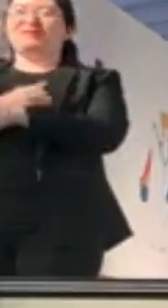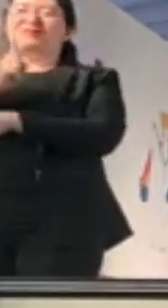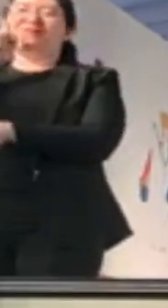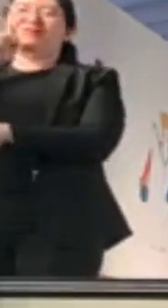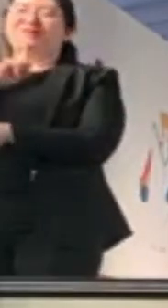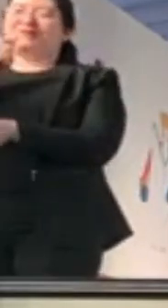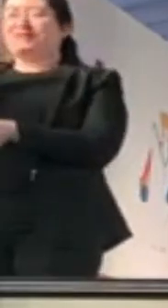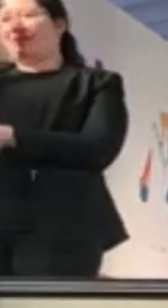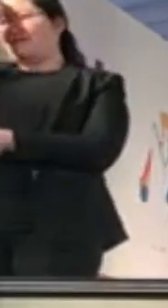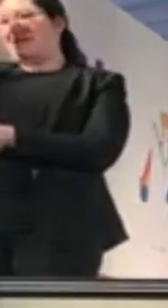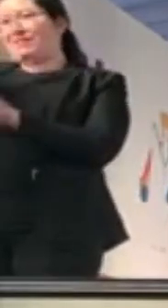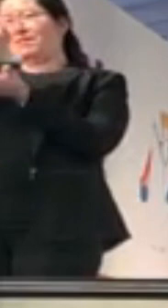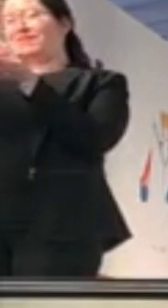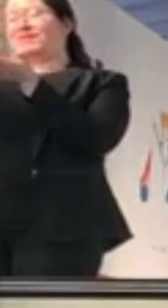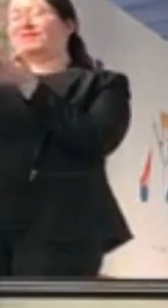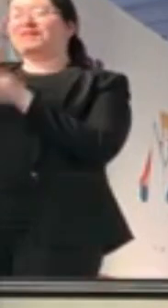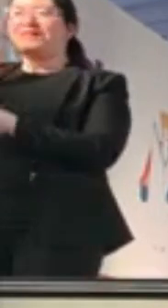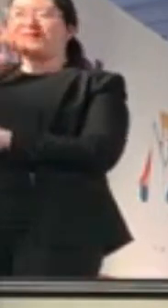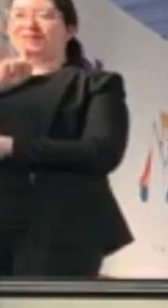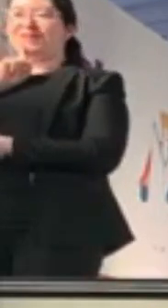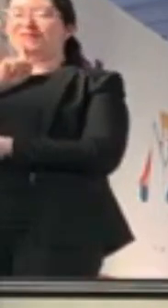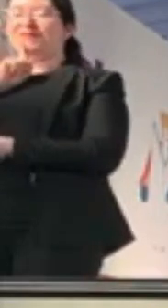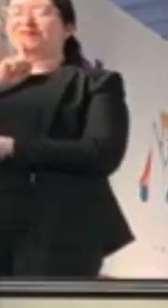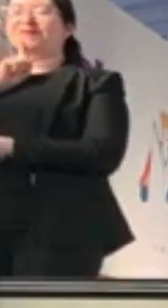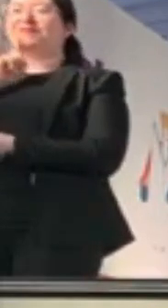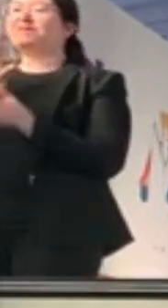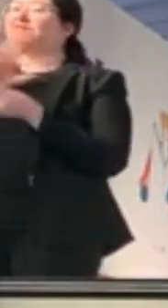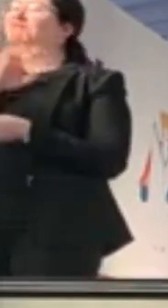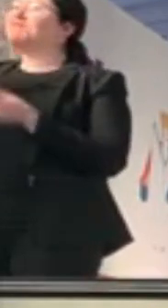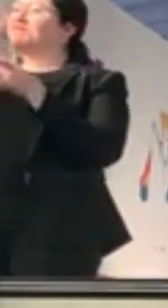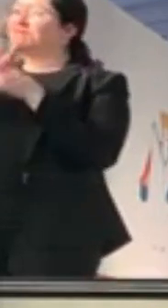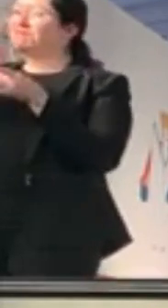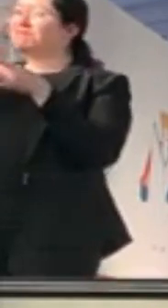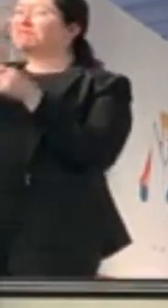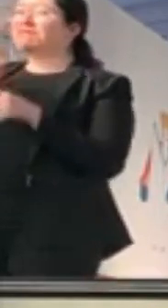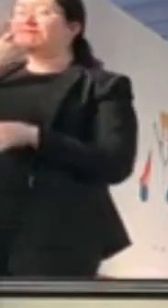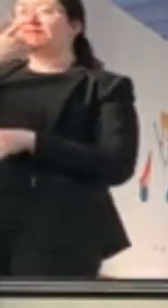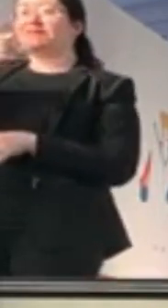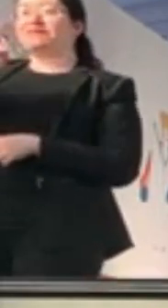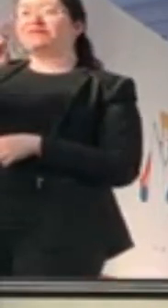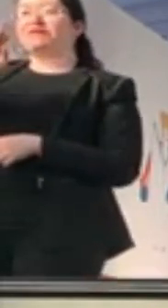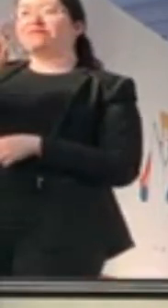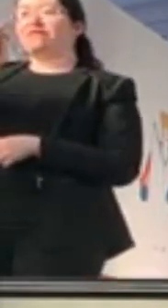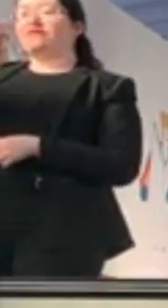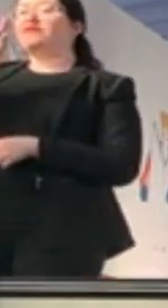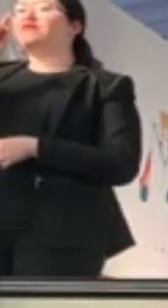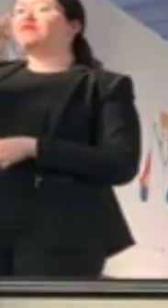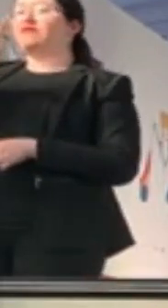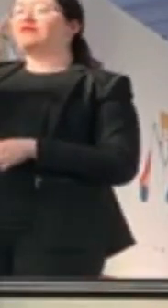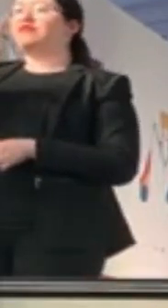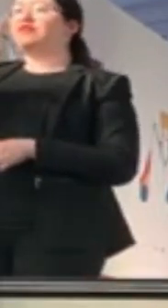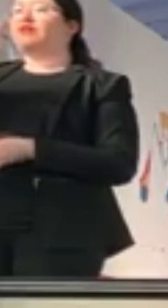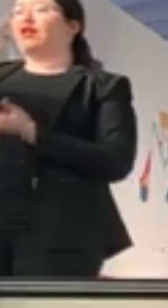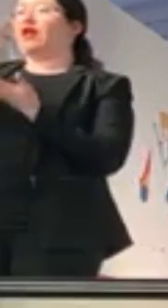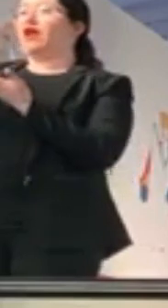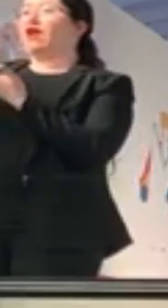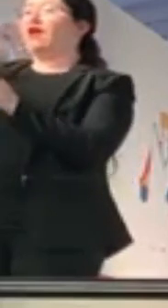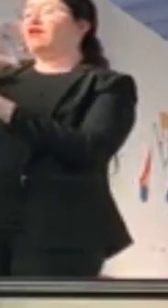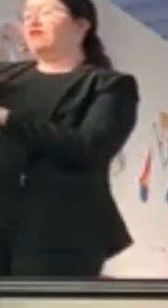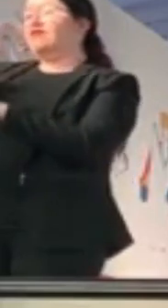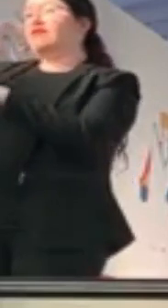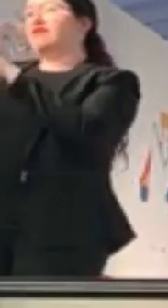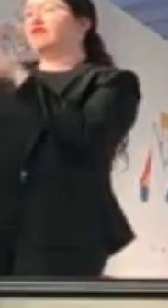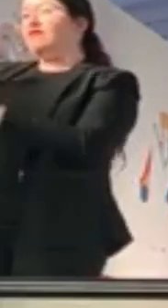y autora con nosotros, es que ella plantea que una especie de lofe fue el desafuero que se hizo al entonces jefe